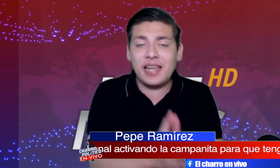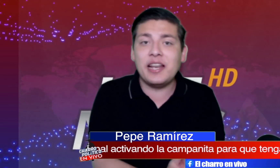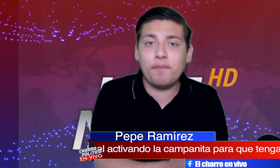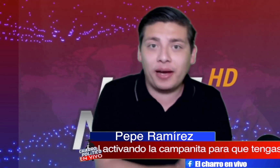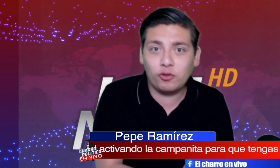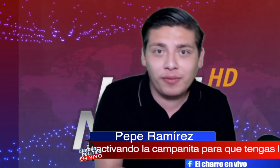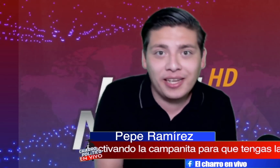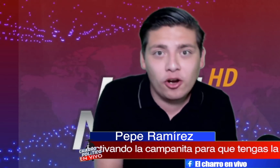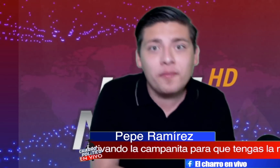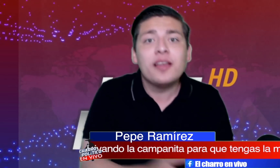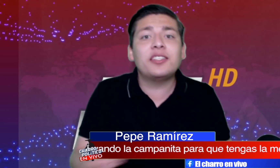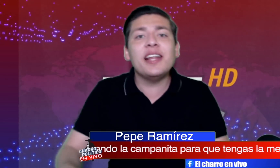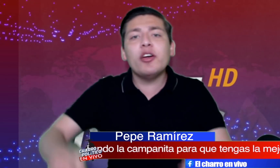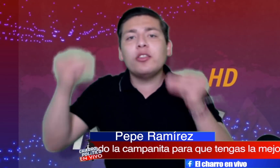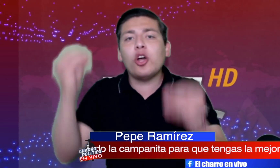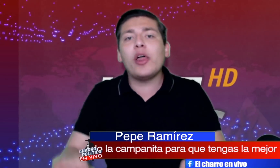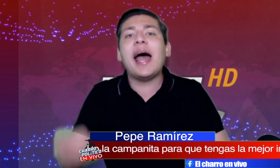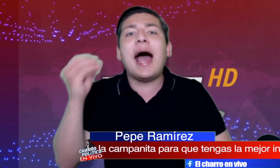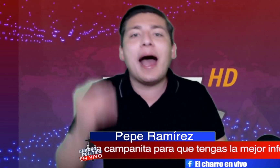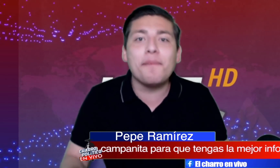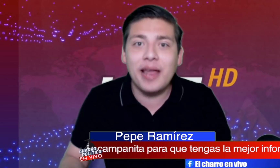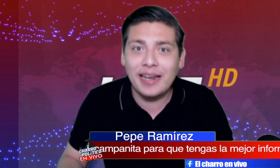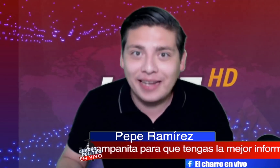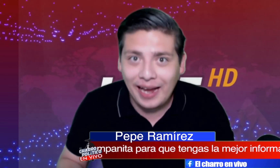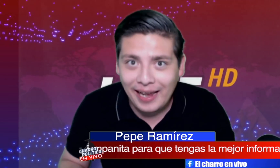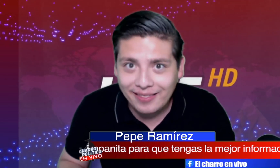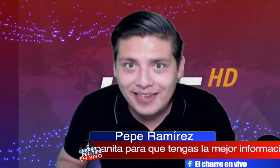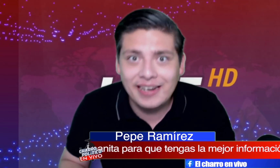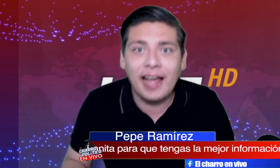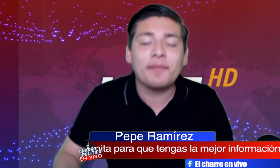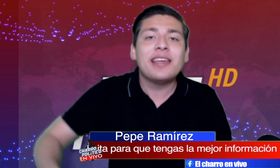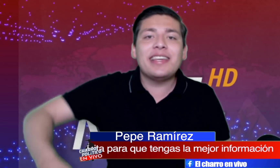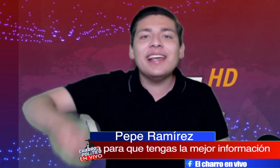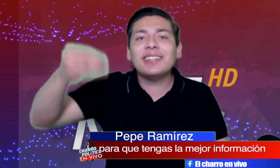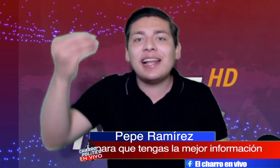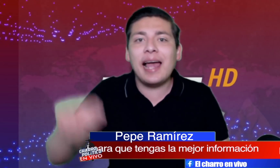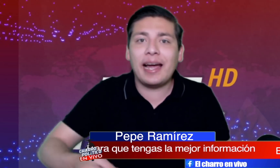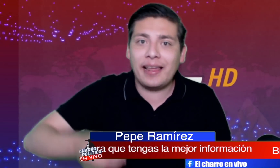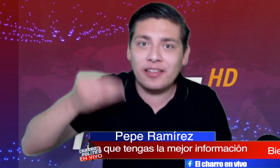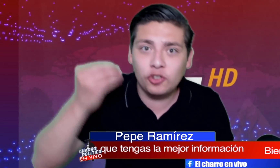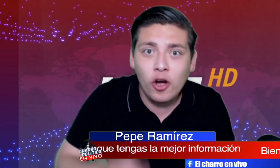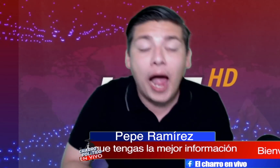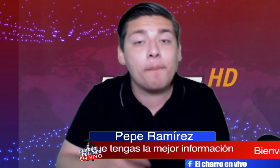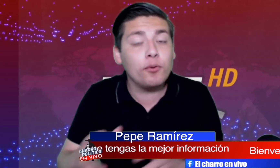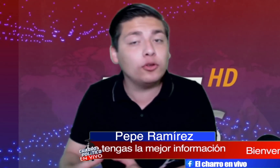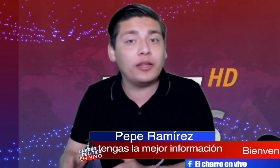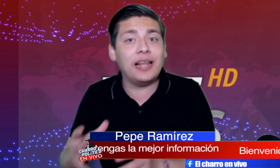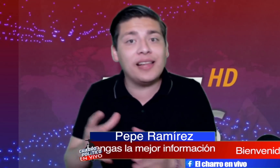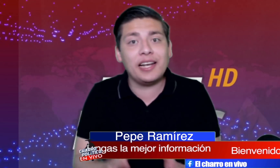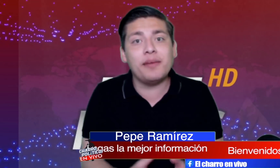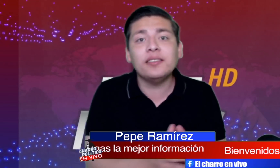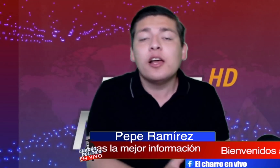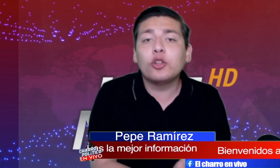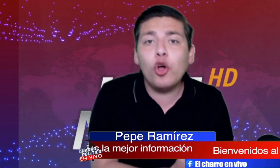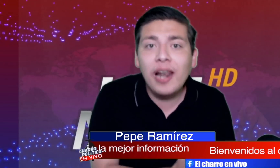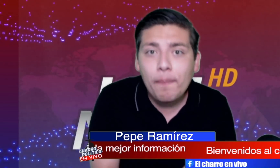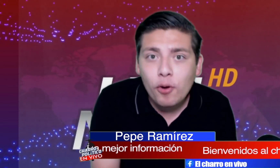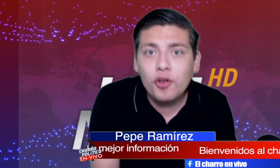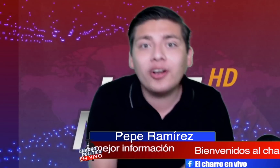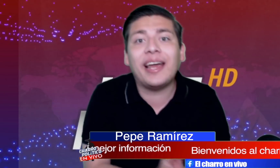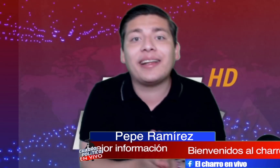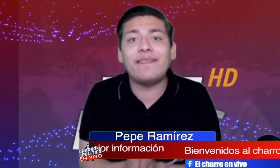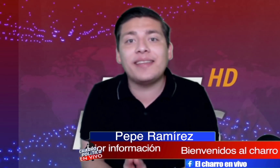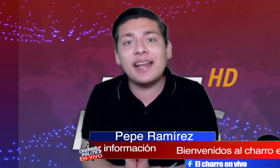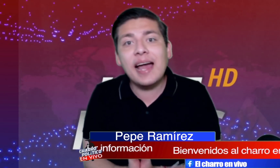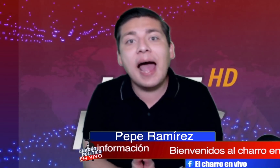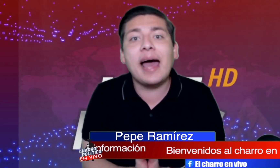solamente tiene impacto en México, sino en toda América Latina. Y es que le agradeció a punto de las lágrimas todo el